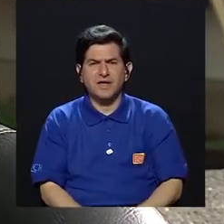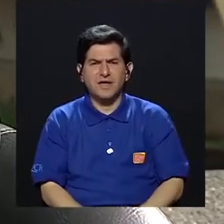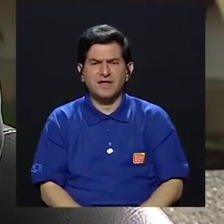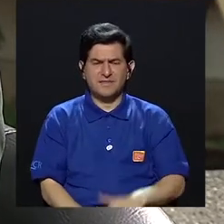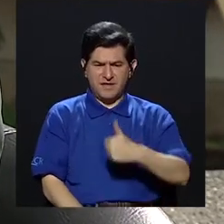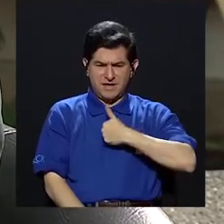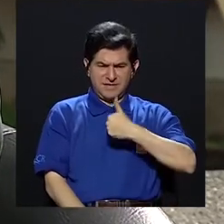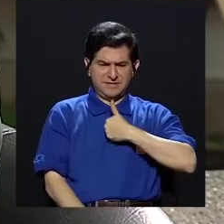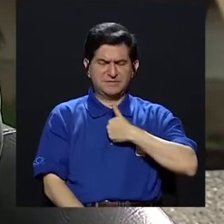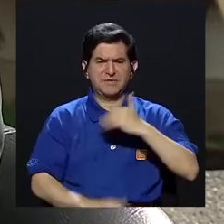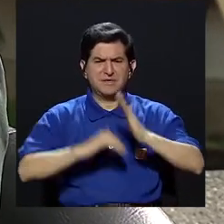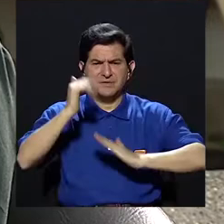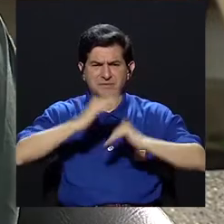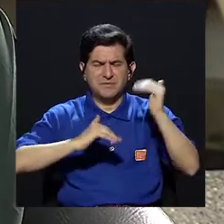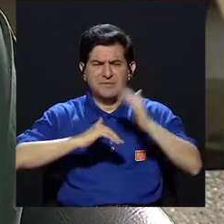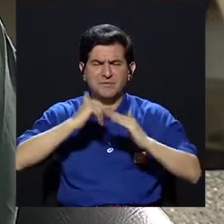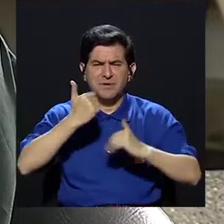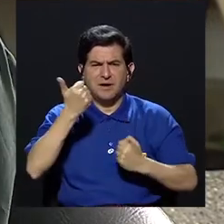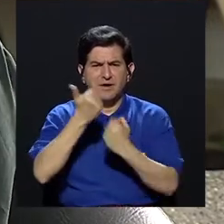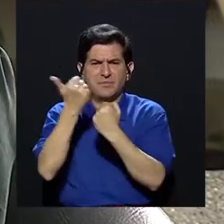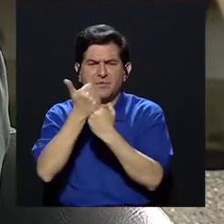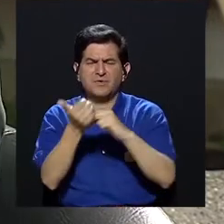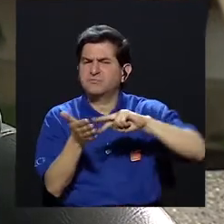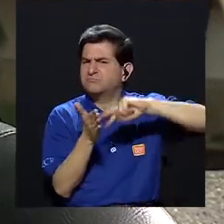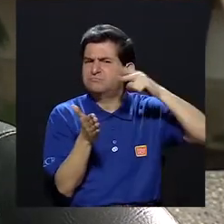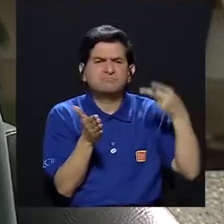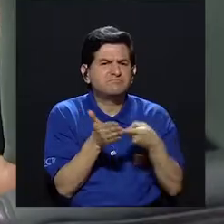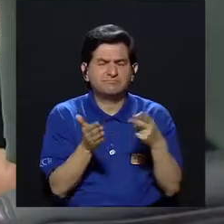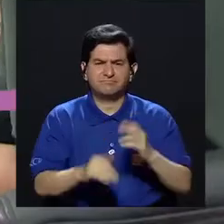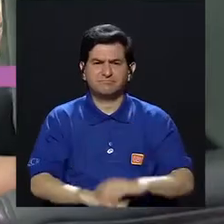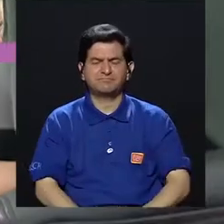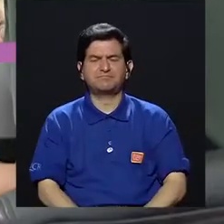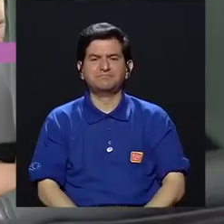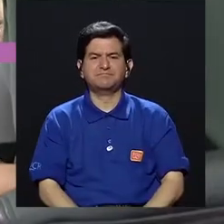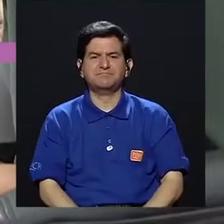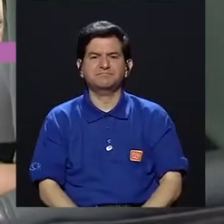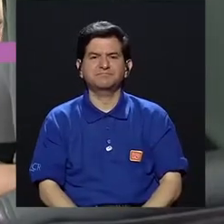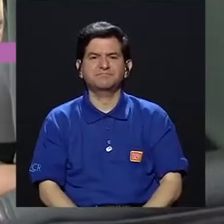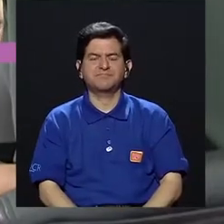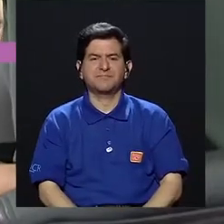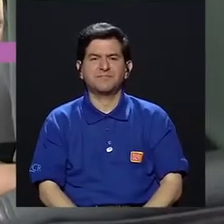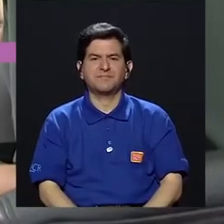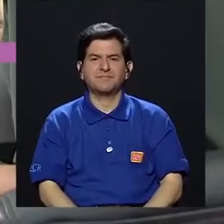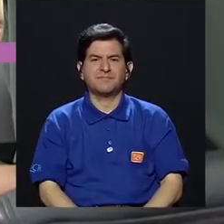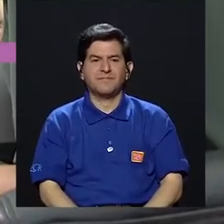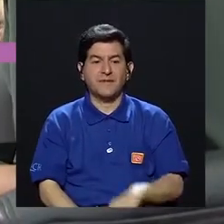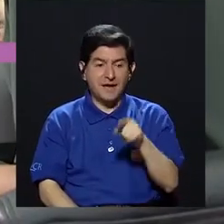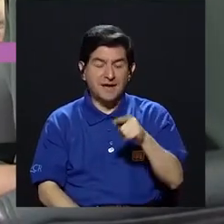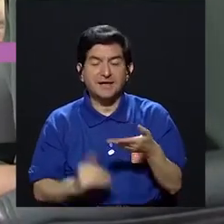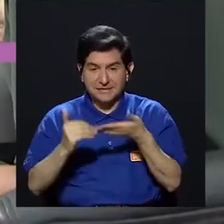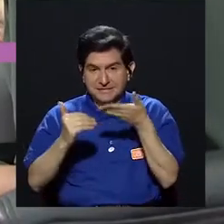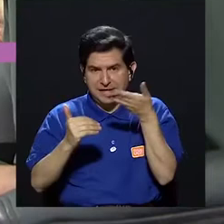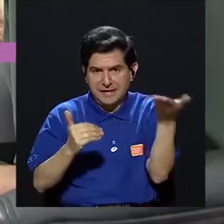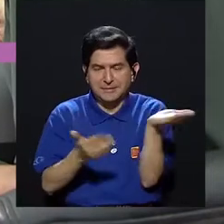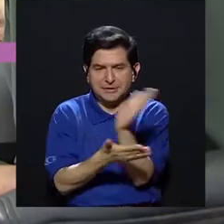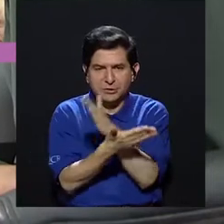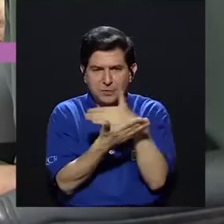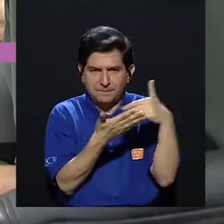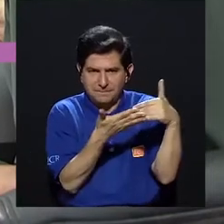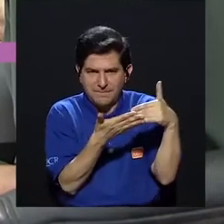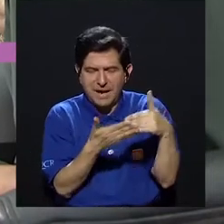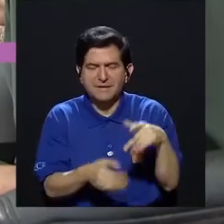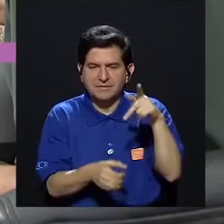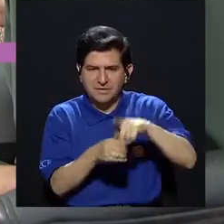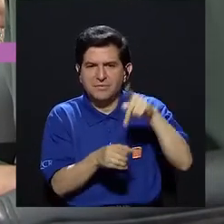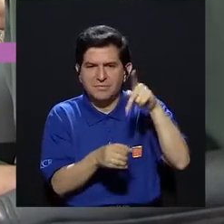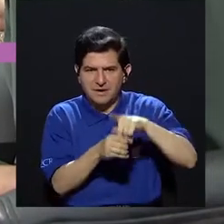llama autoconstrucción asistida. ¿Eso qué es? Sí, es un elemento que es parte de